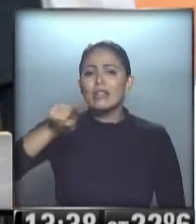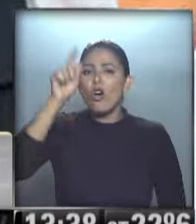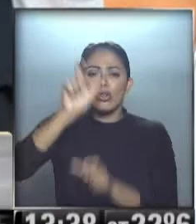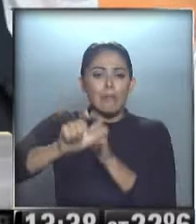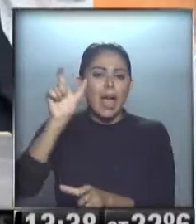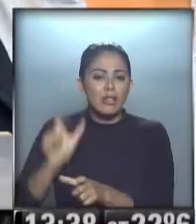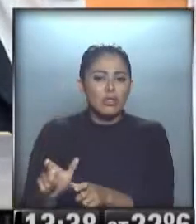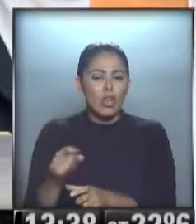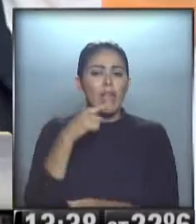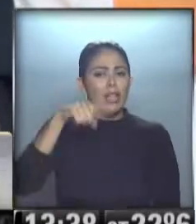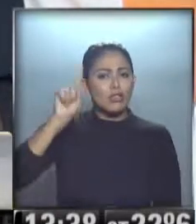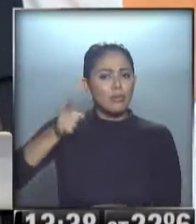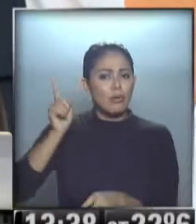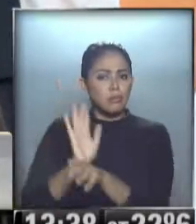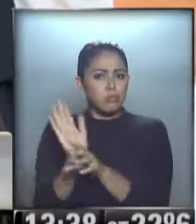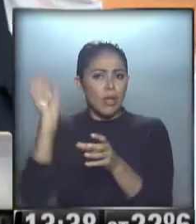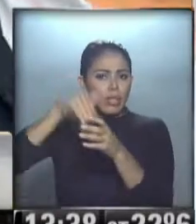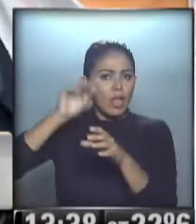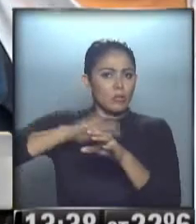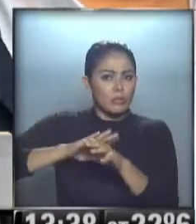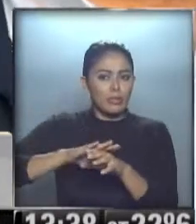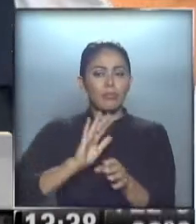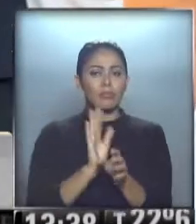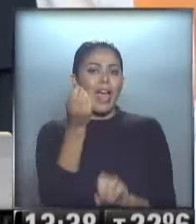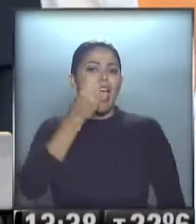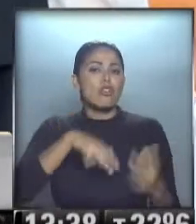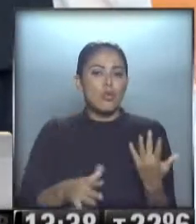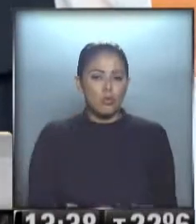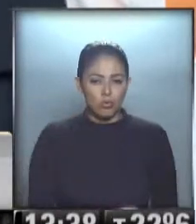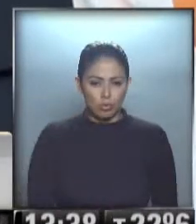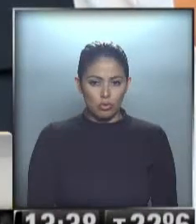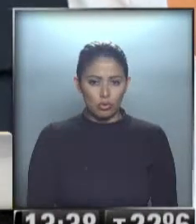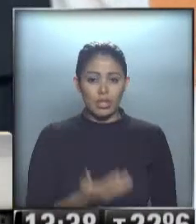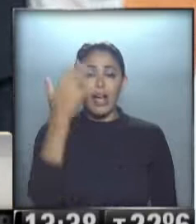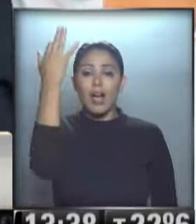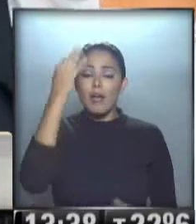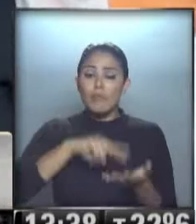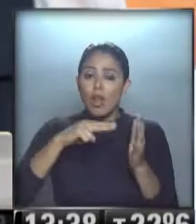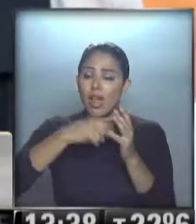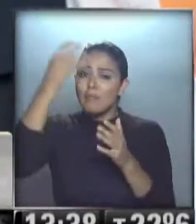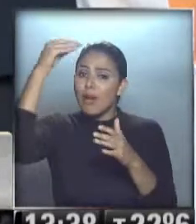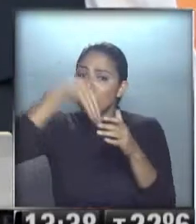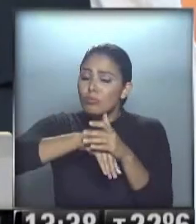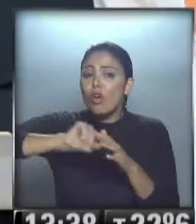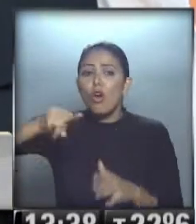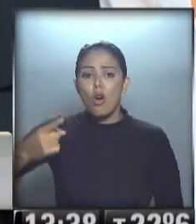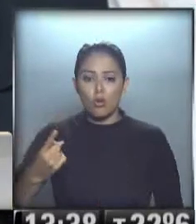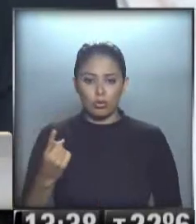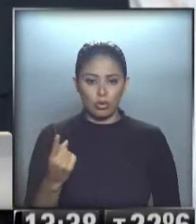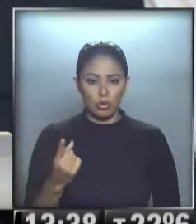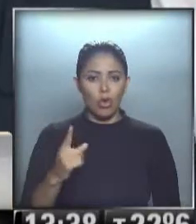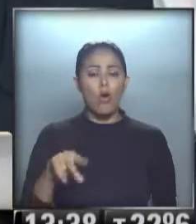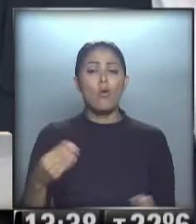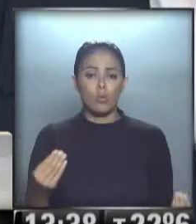personas y poner como excusa el negar el verdadero problema. El verdadero problema es que